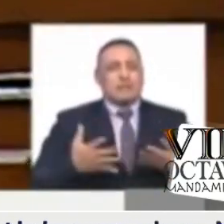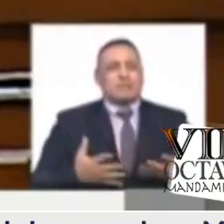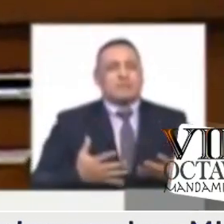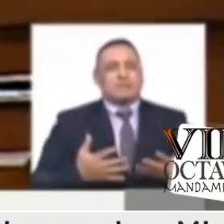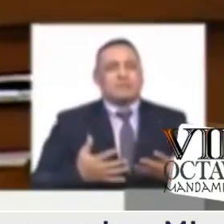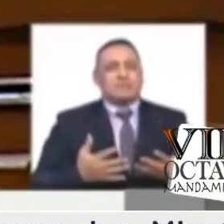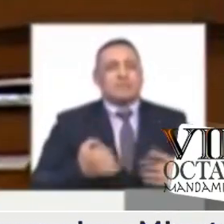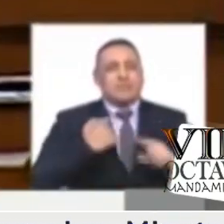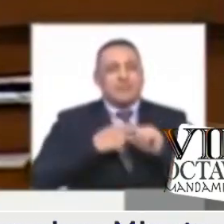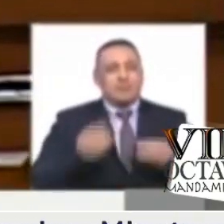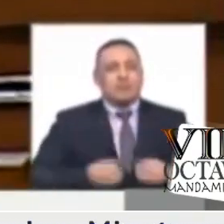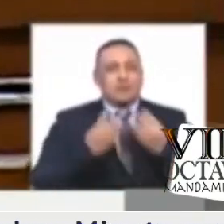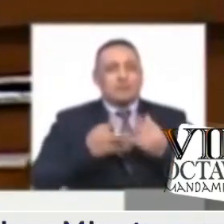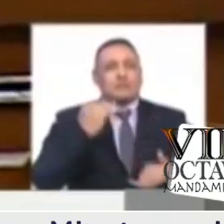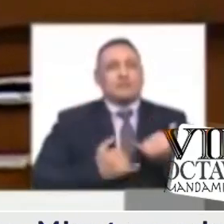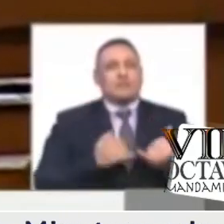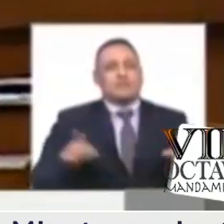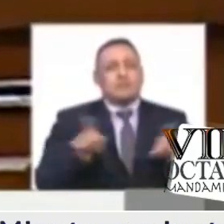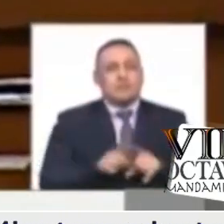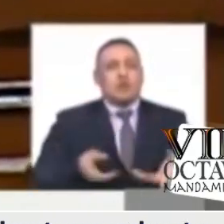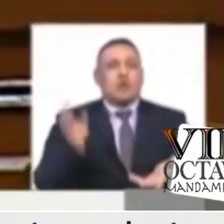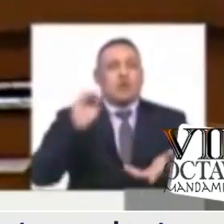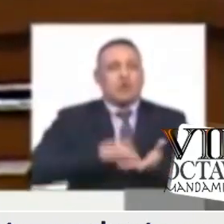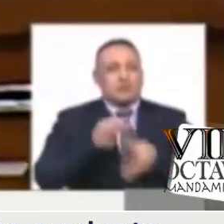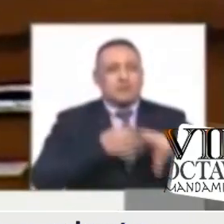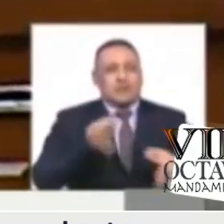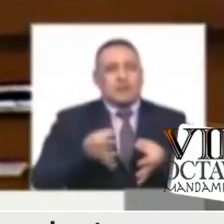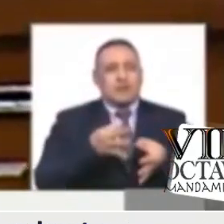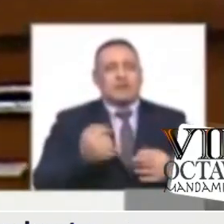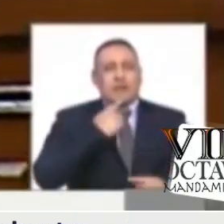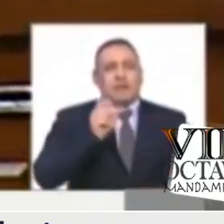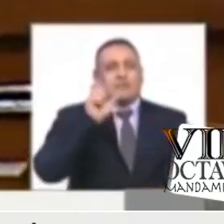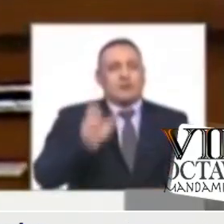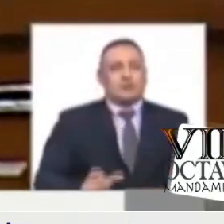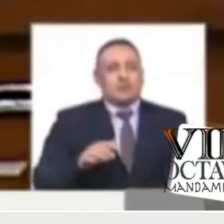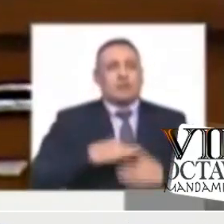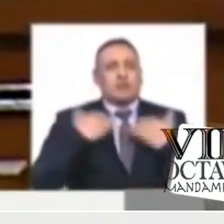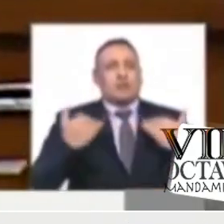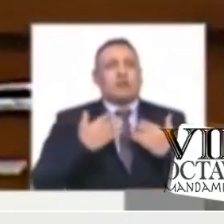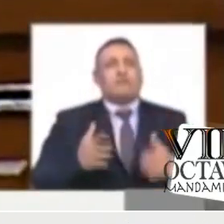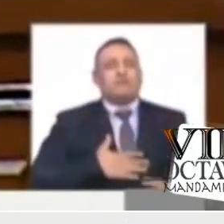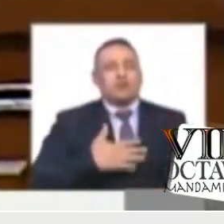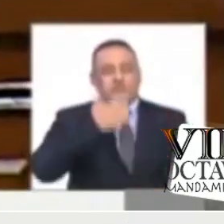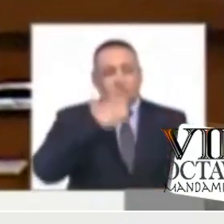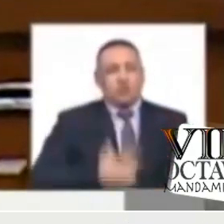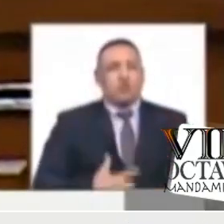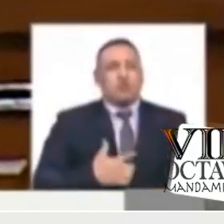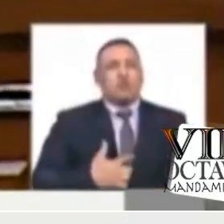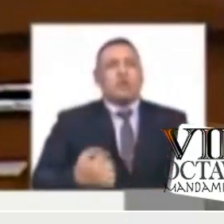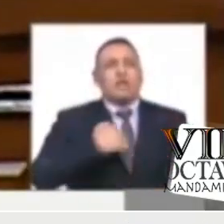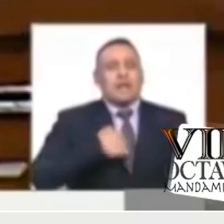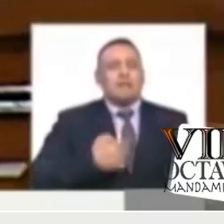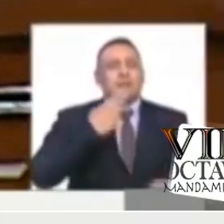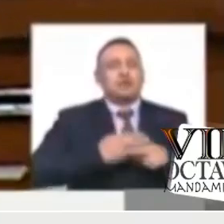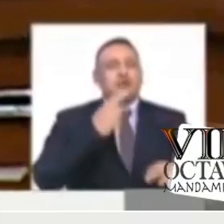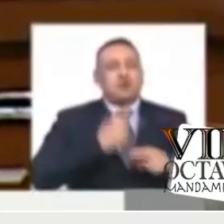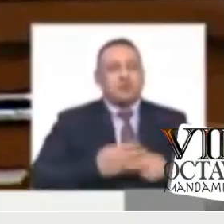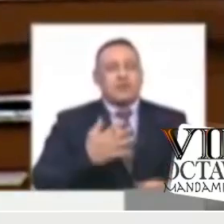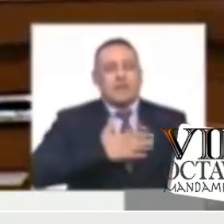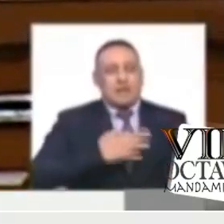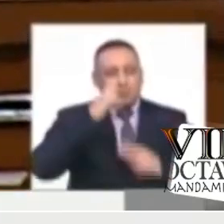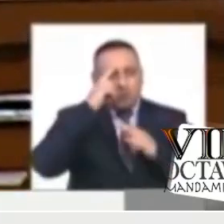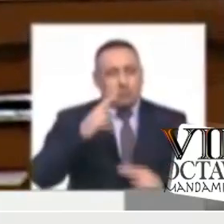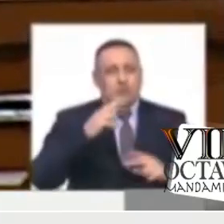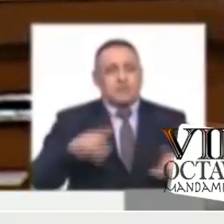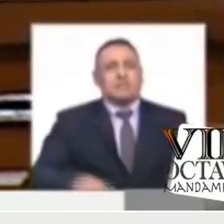corresponder. Porque finalmente, vuelvo a repetir, la persona afectada fui yo, en mi nombre, en mi